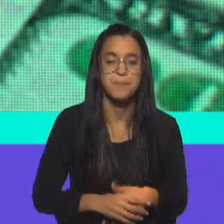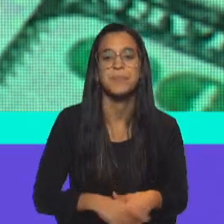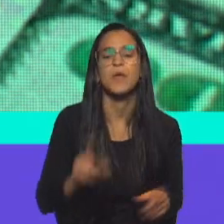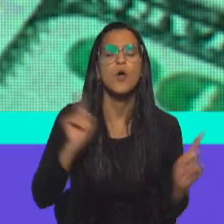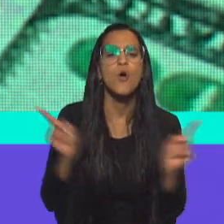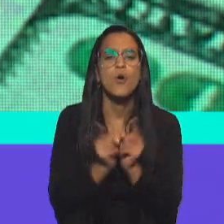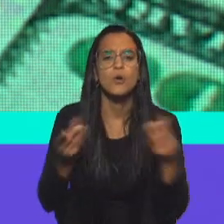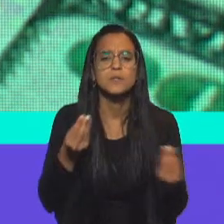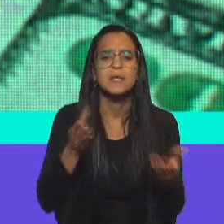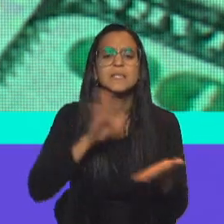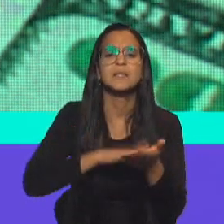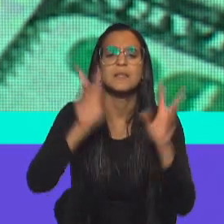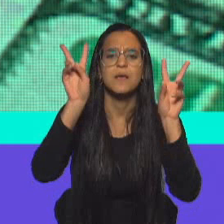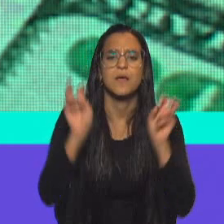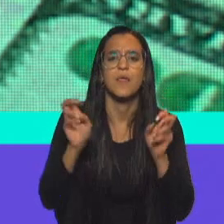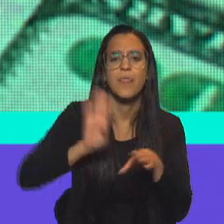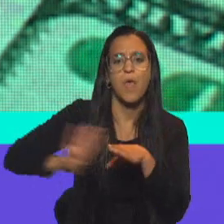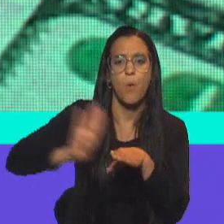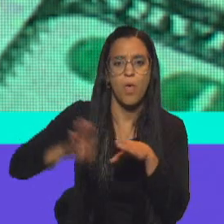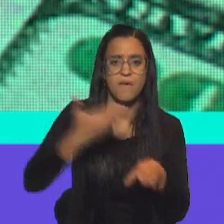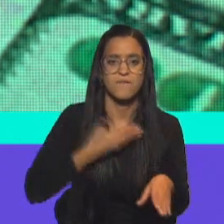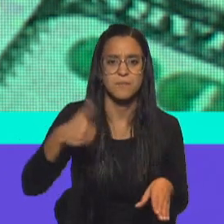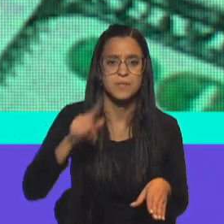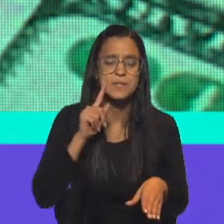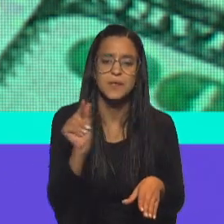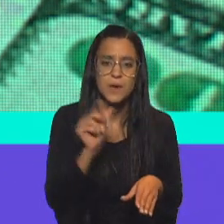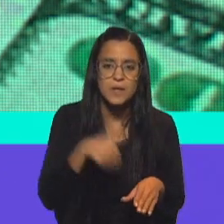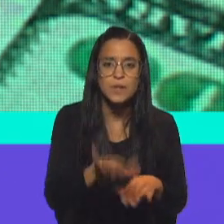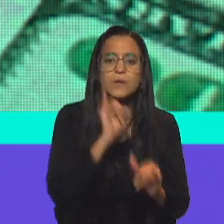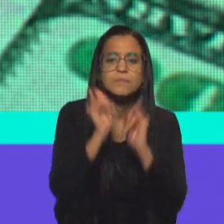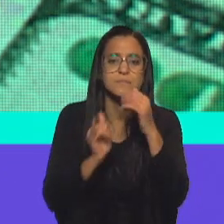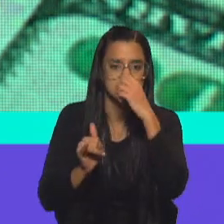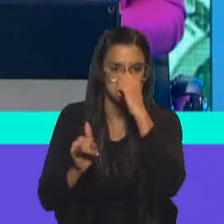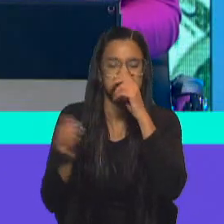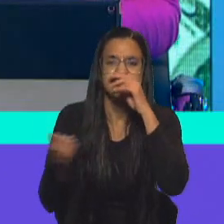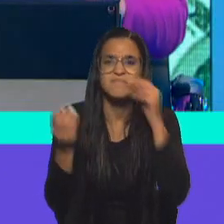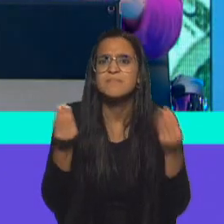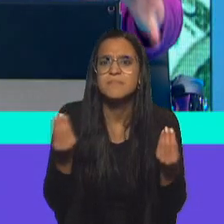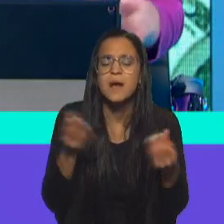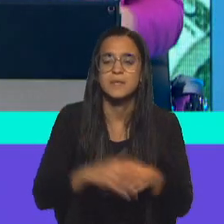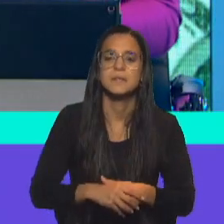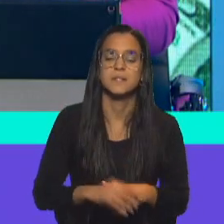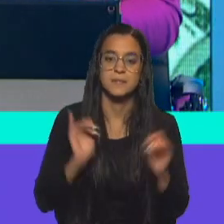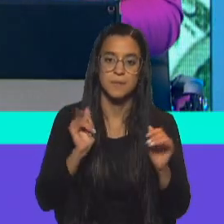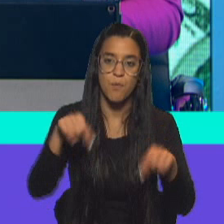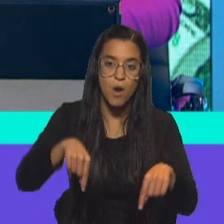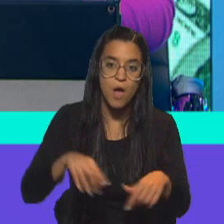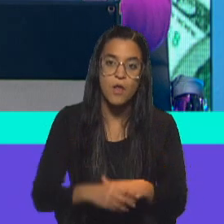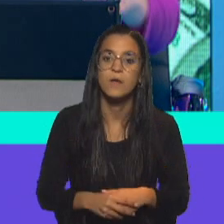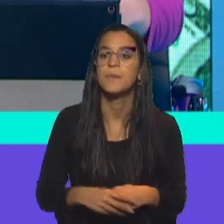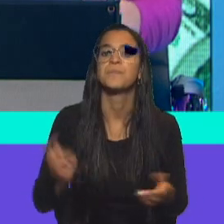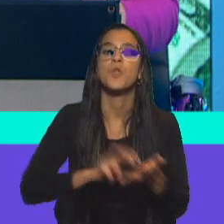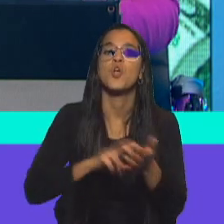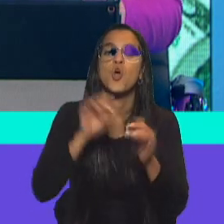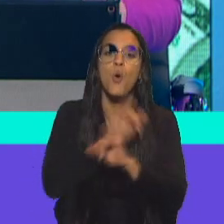cortito en que anda el tema de la deuda con el fondo monetario dijiste si quieres en un ratito te cuento qué pasa así por ahora entonces no hay